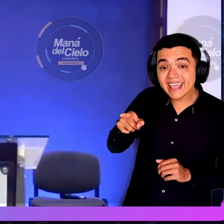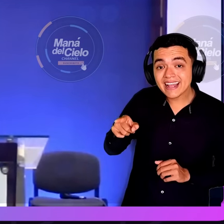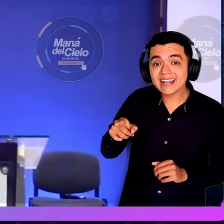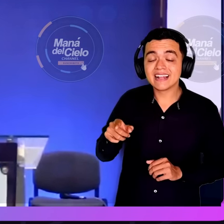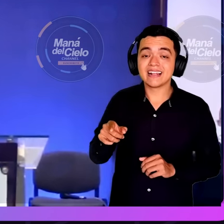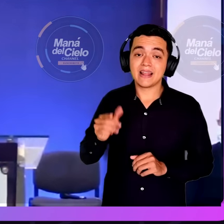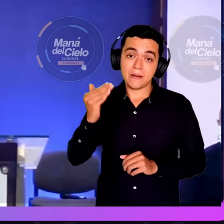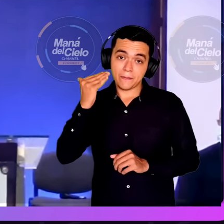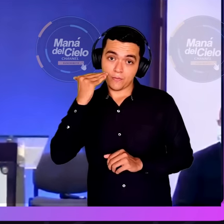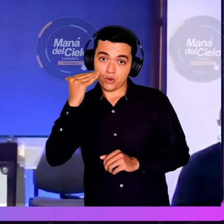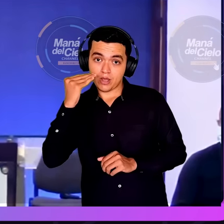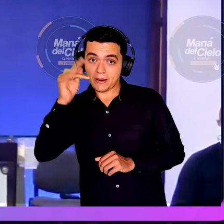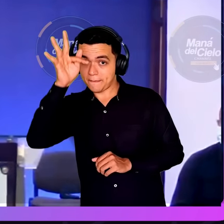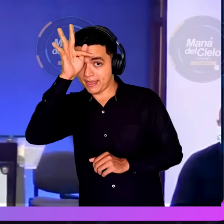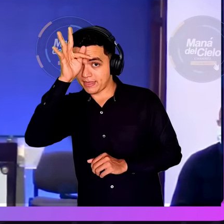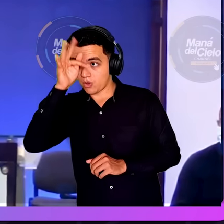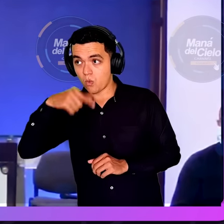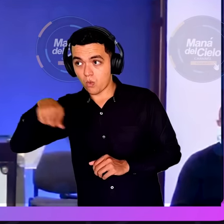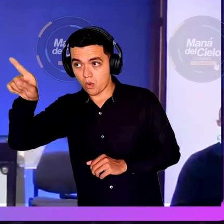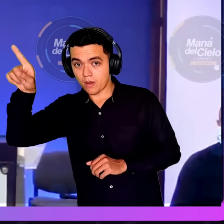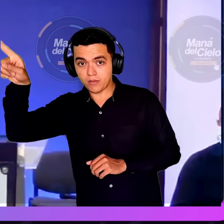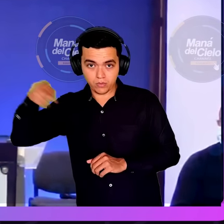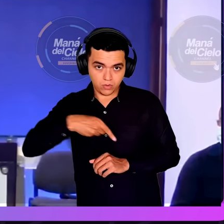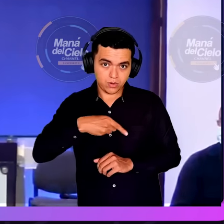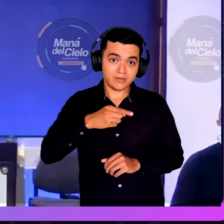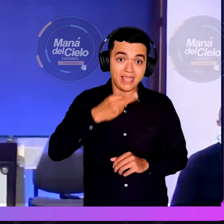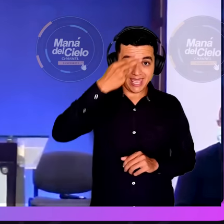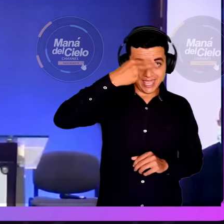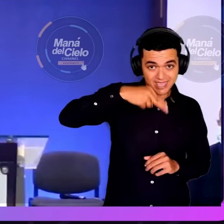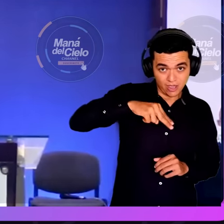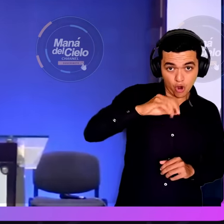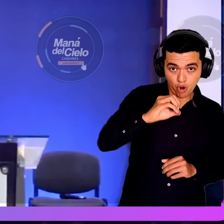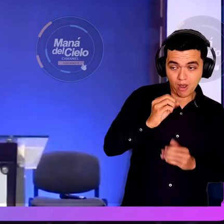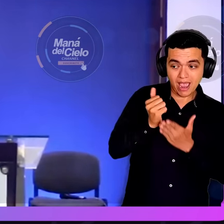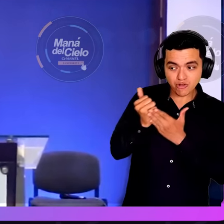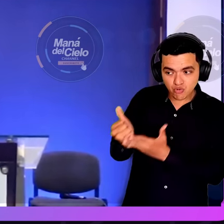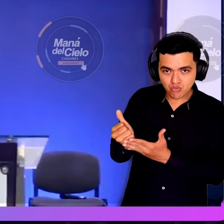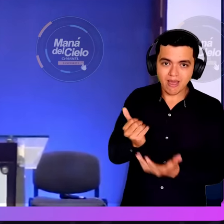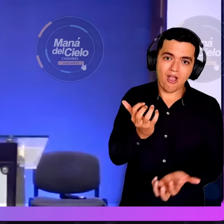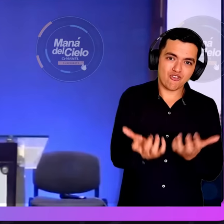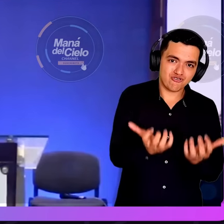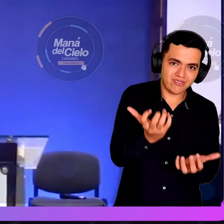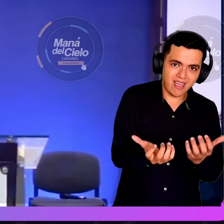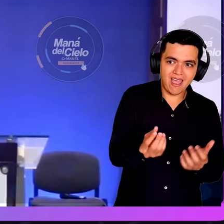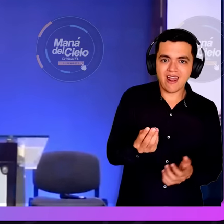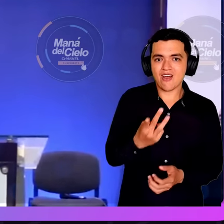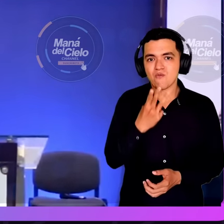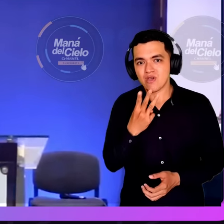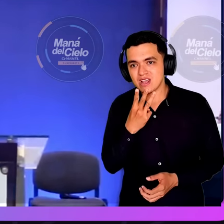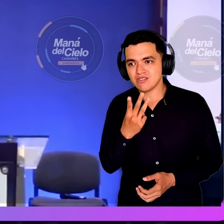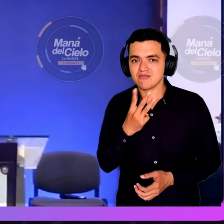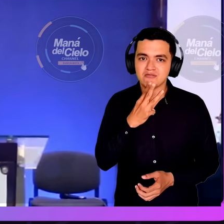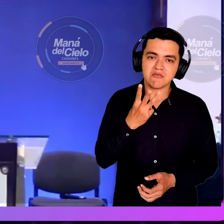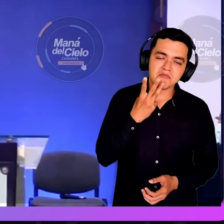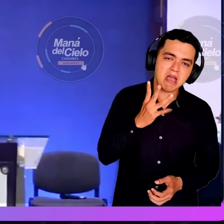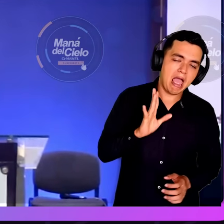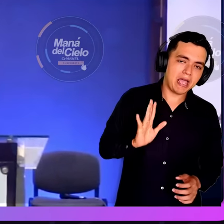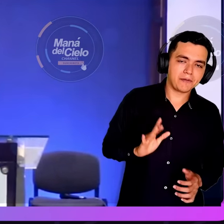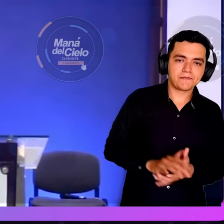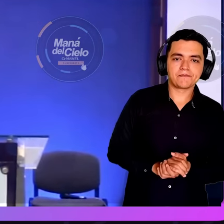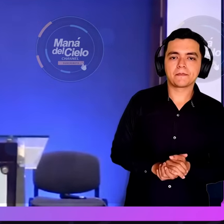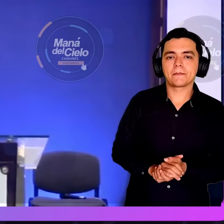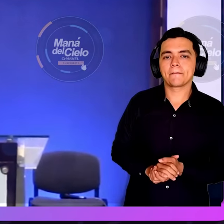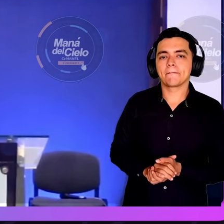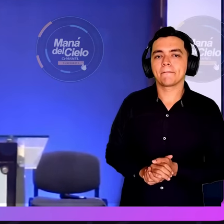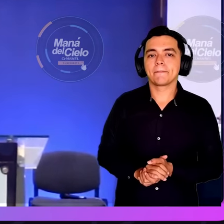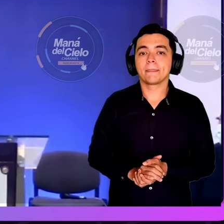de Jesús, enamorada de Jesús. Y repítalo y repítalo. Ella llamaba Celeste, pero ella tenía una